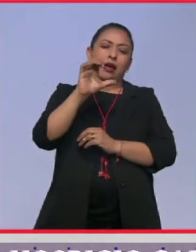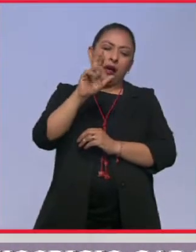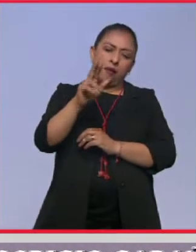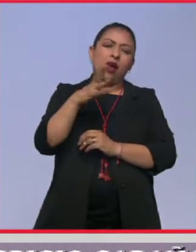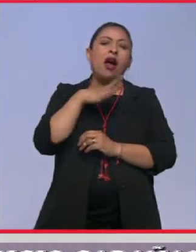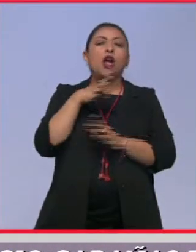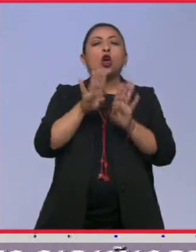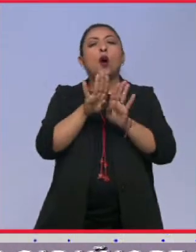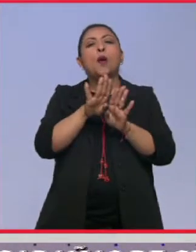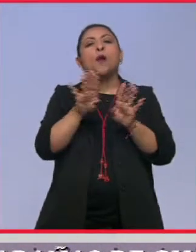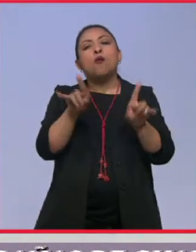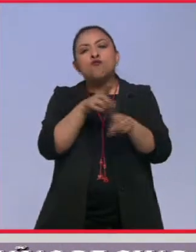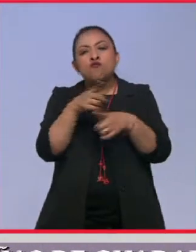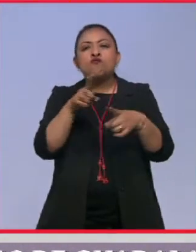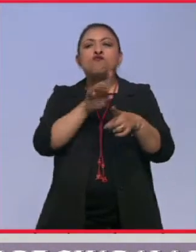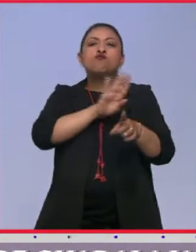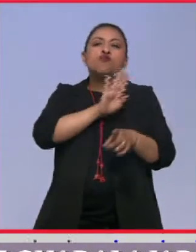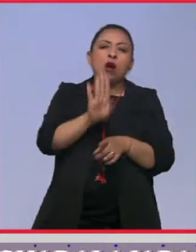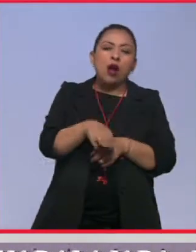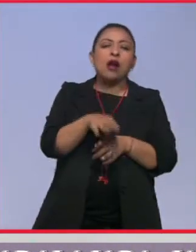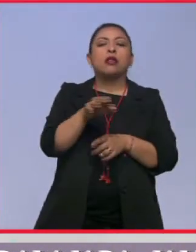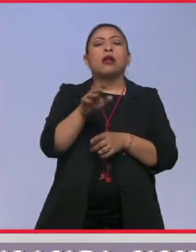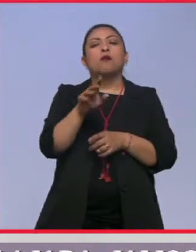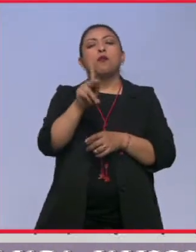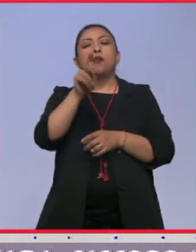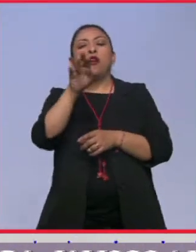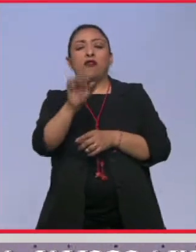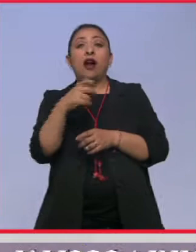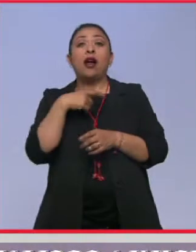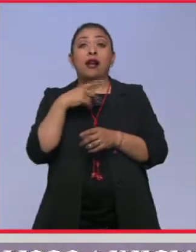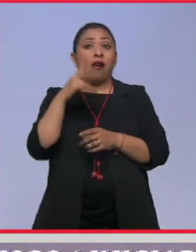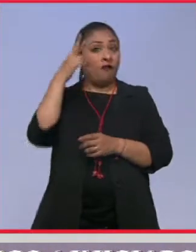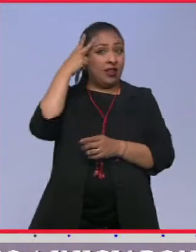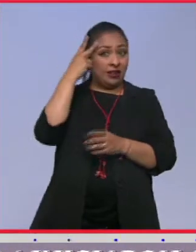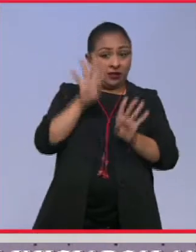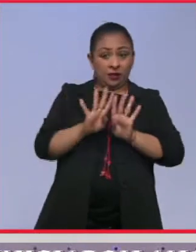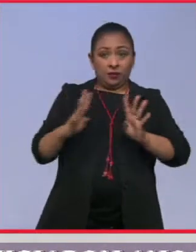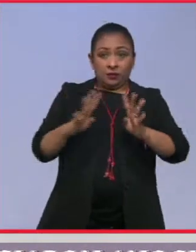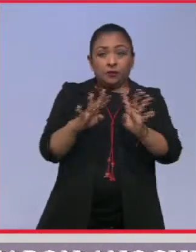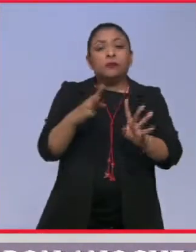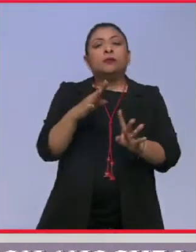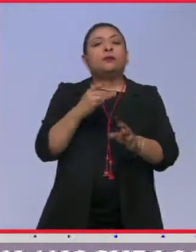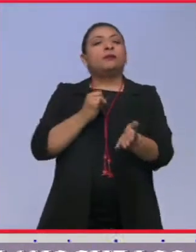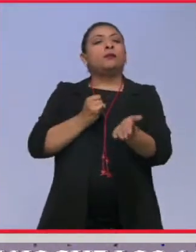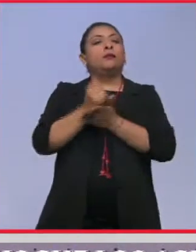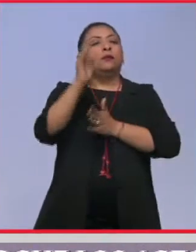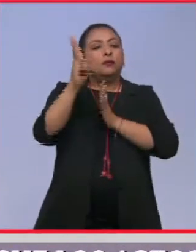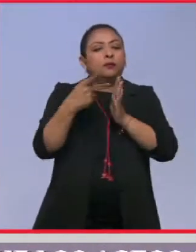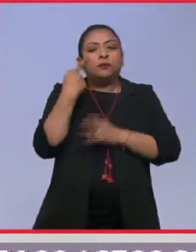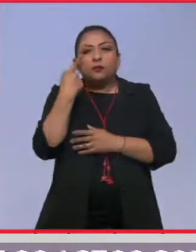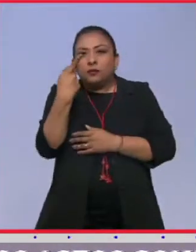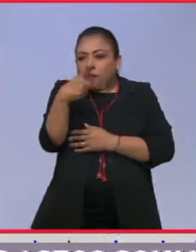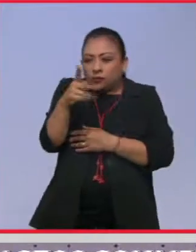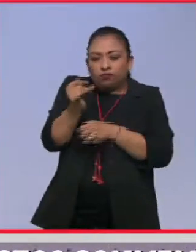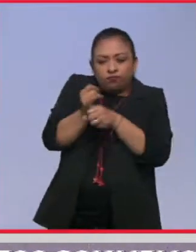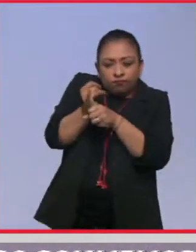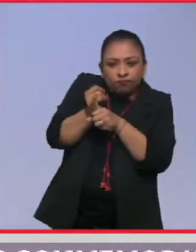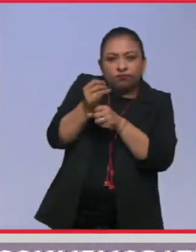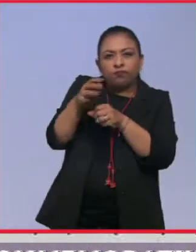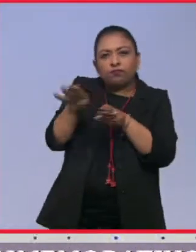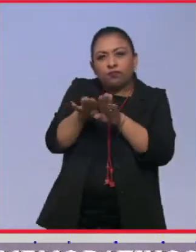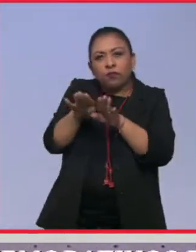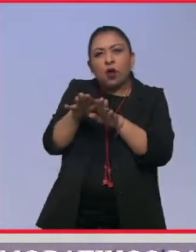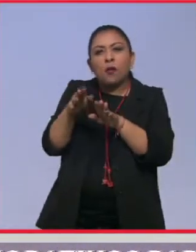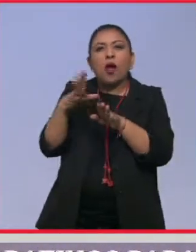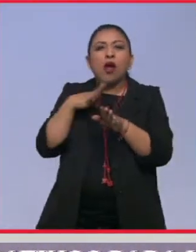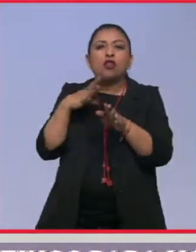y profanas, sí, la Orquesta de Cámara de Bellas Artes ha decidido revisitar su producción haciendo una serie